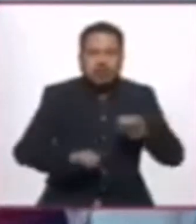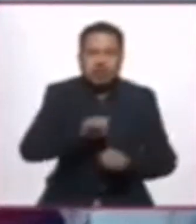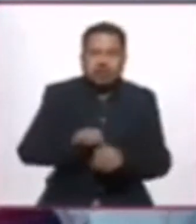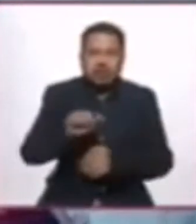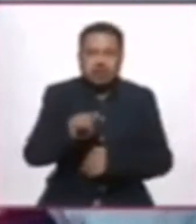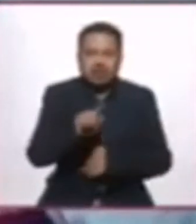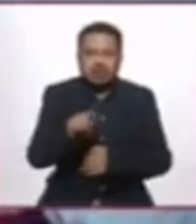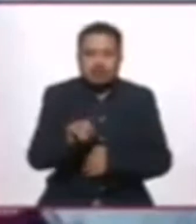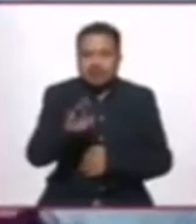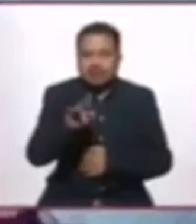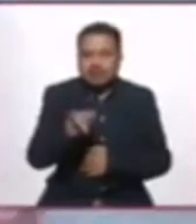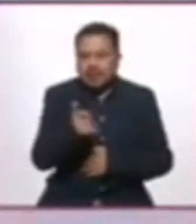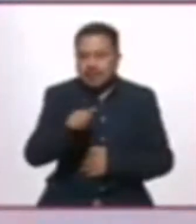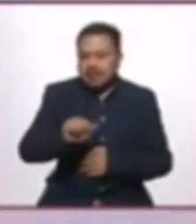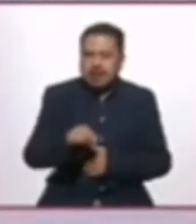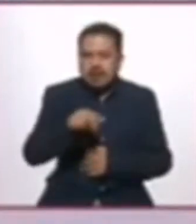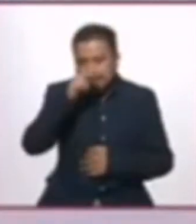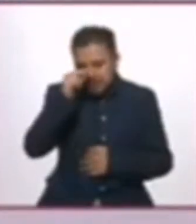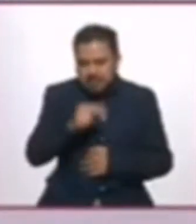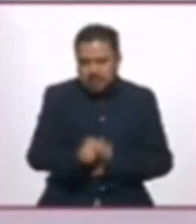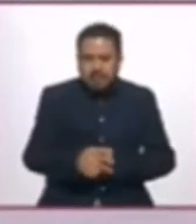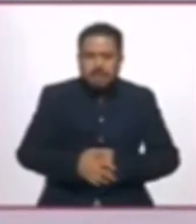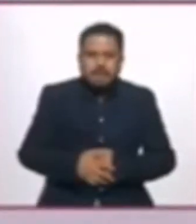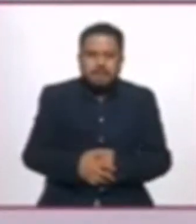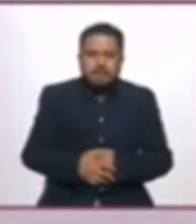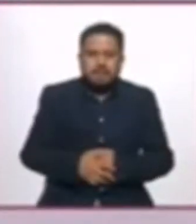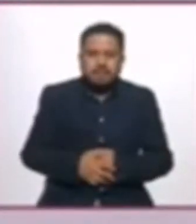de Azerbaiyán en México.